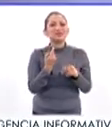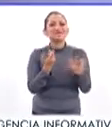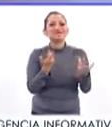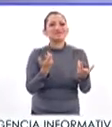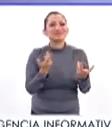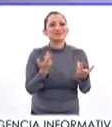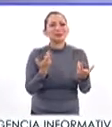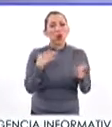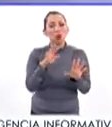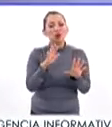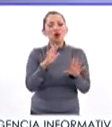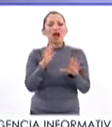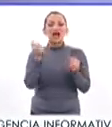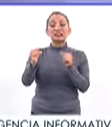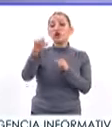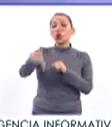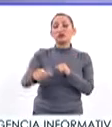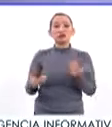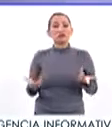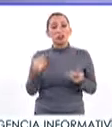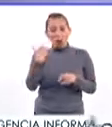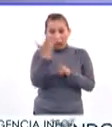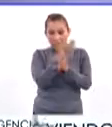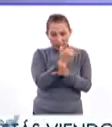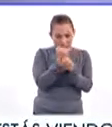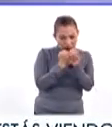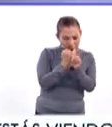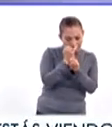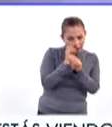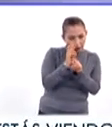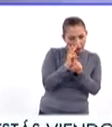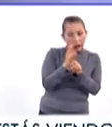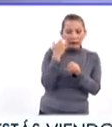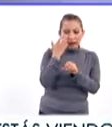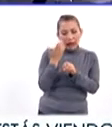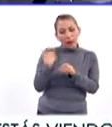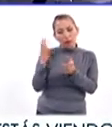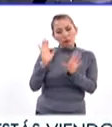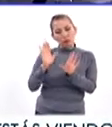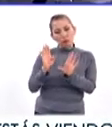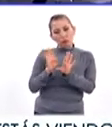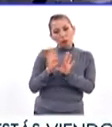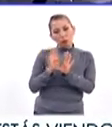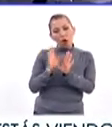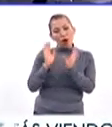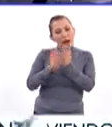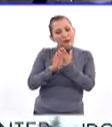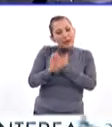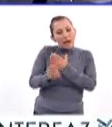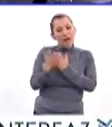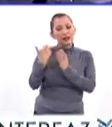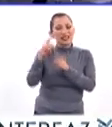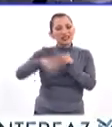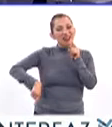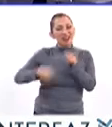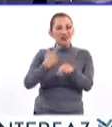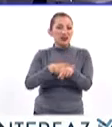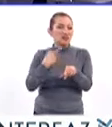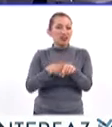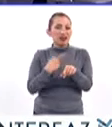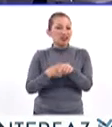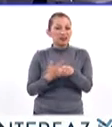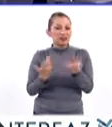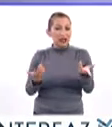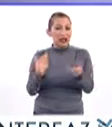que sea tomado a la ligera, sino que lleva mucho estudio y que finalmente lo que busca es, como bien nos lo dice, prevenir y erradicar